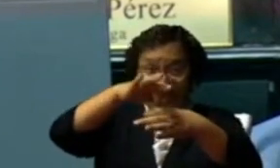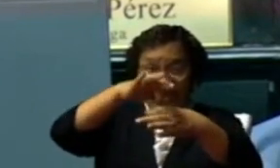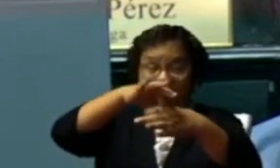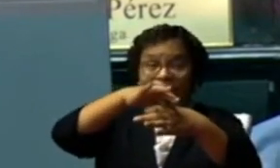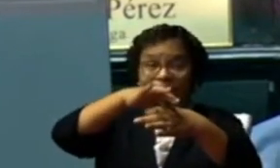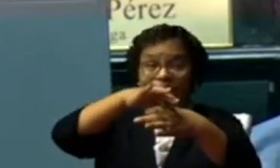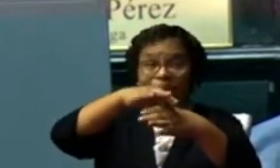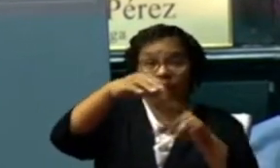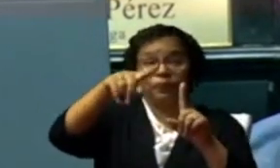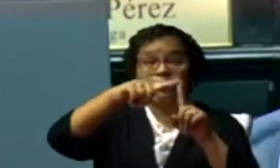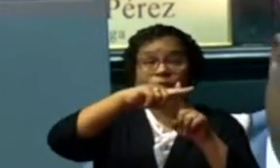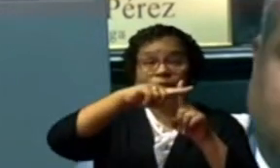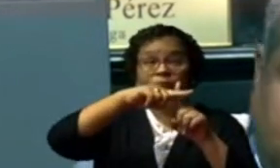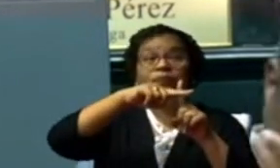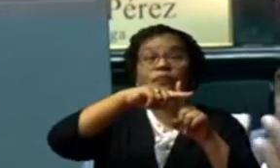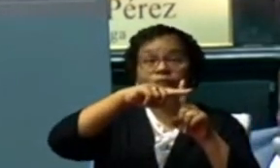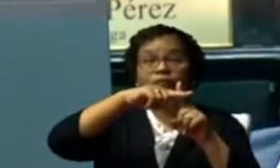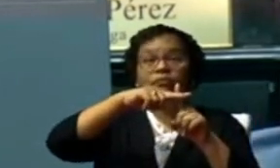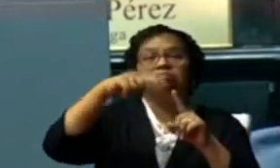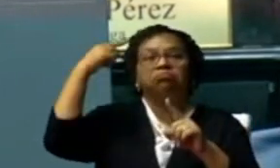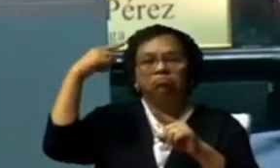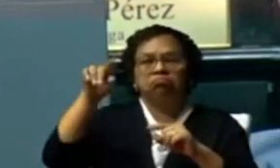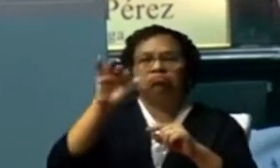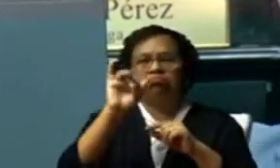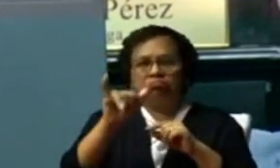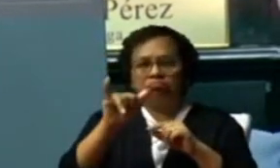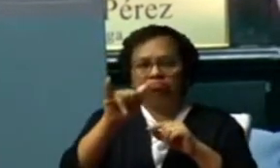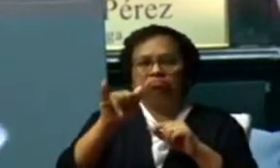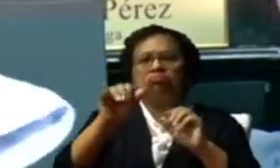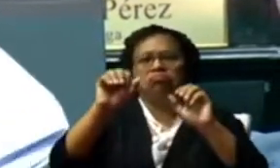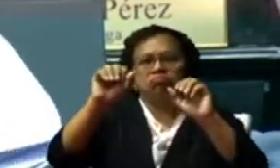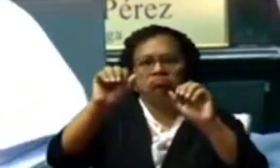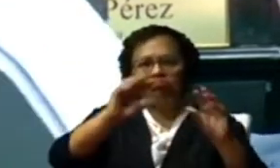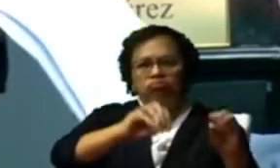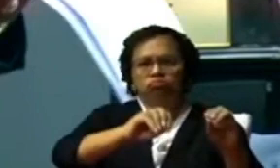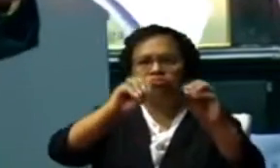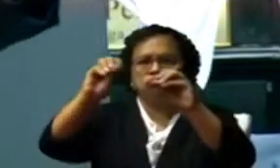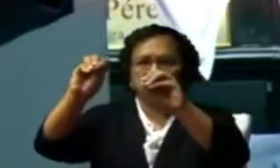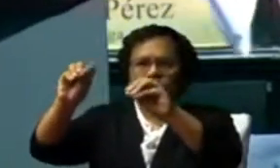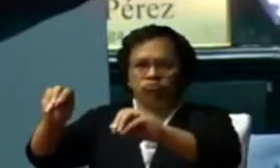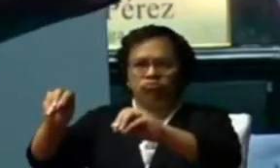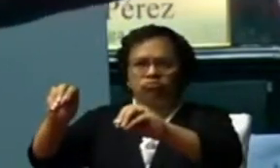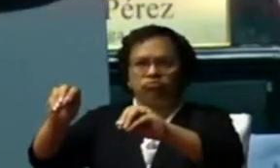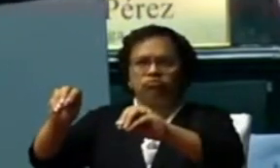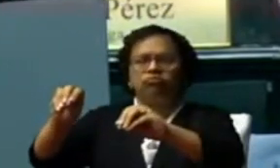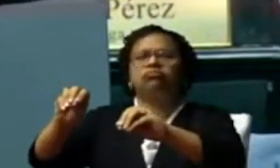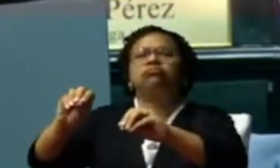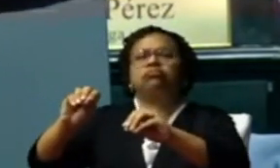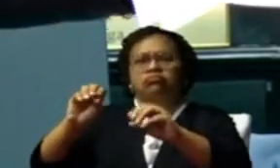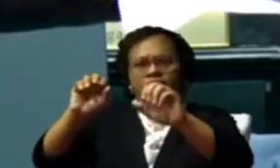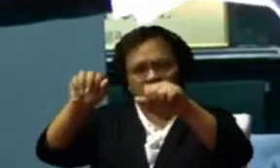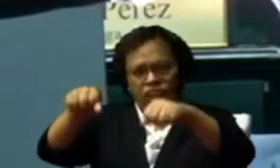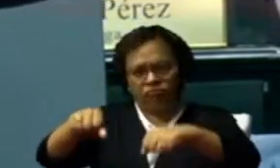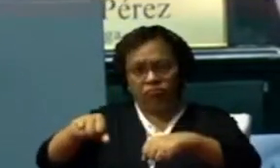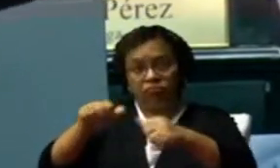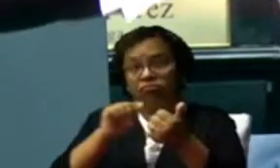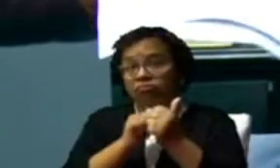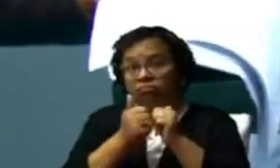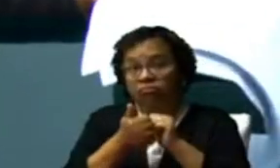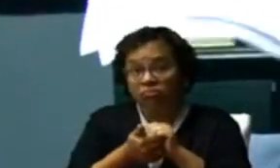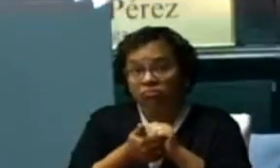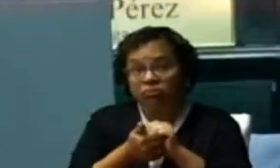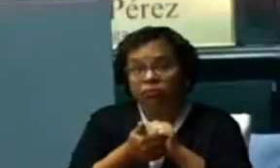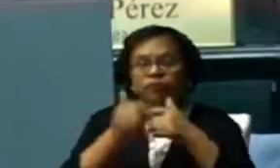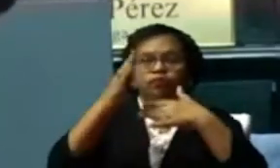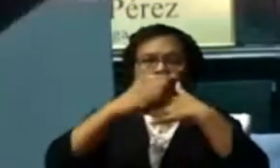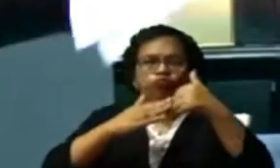gobierno en su momento pueda iniciar la construcción de este